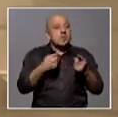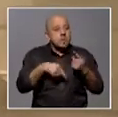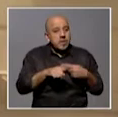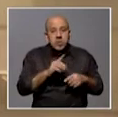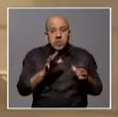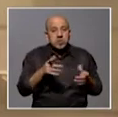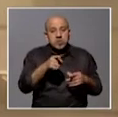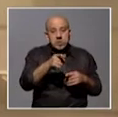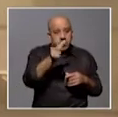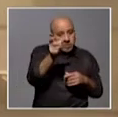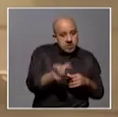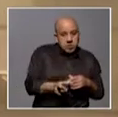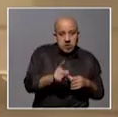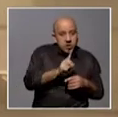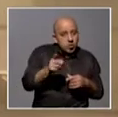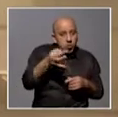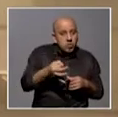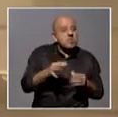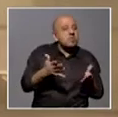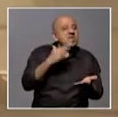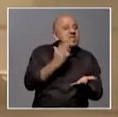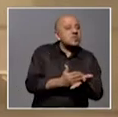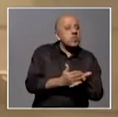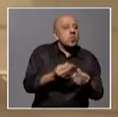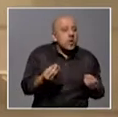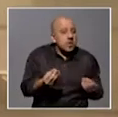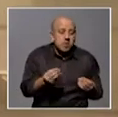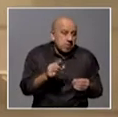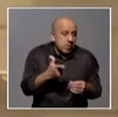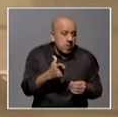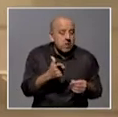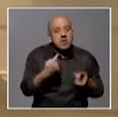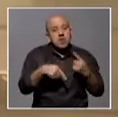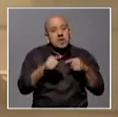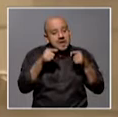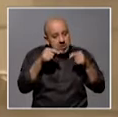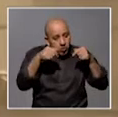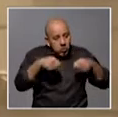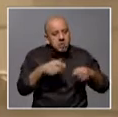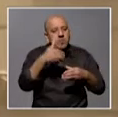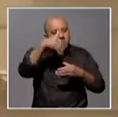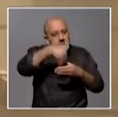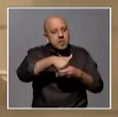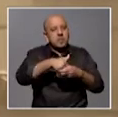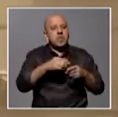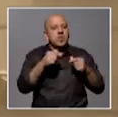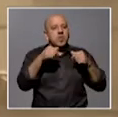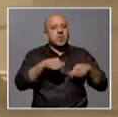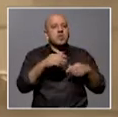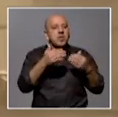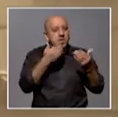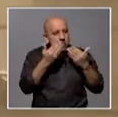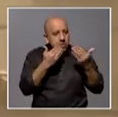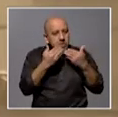régimen sancionatorio que se pudiera aplicar ante incumplimientos por parte de los usuarios. Eso es lo que estamos votando en el día de hoy, va a ser tratado a